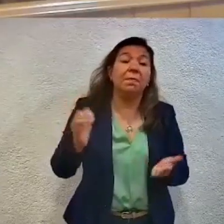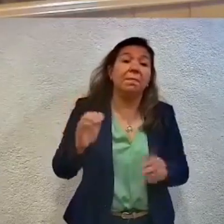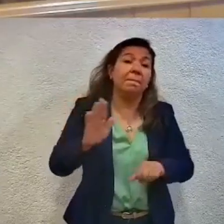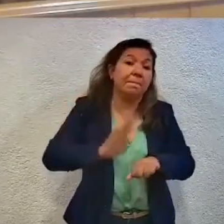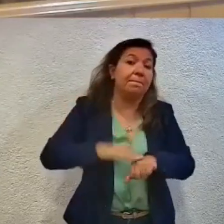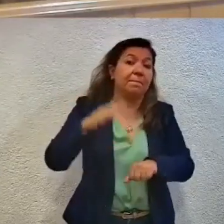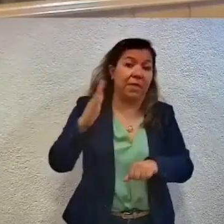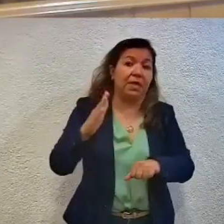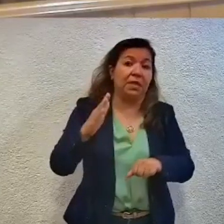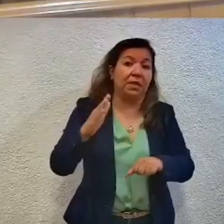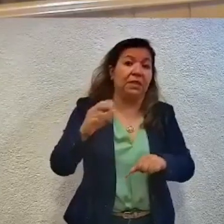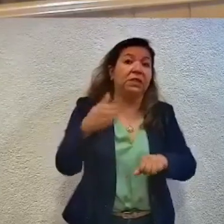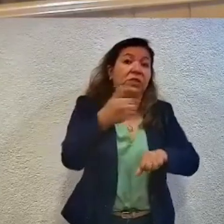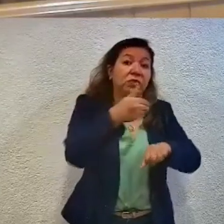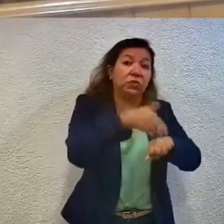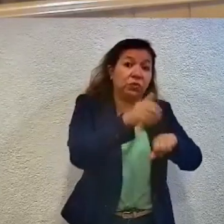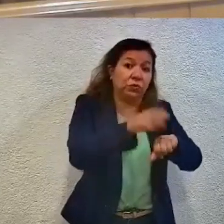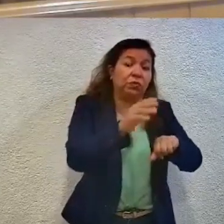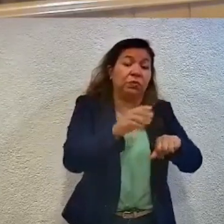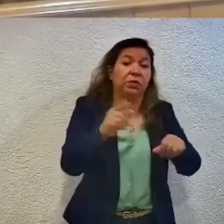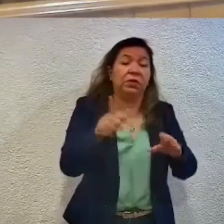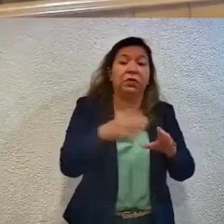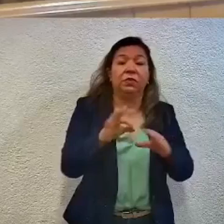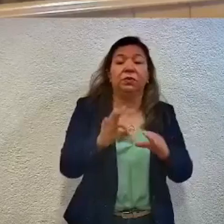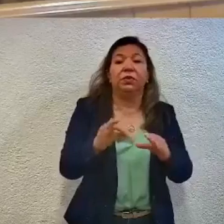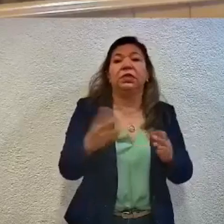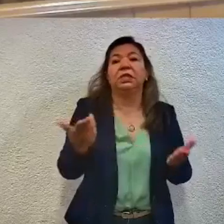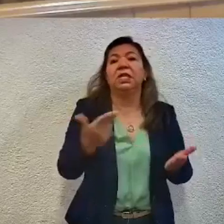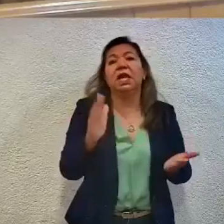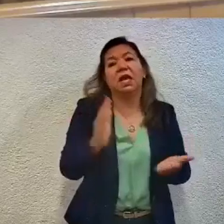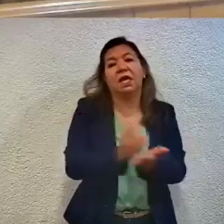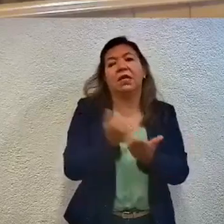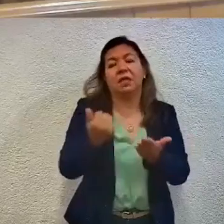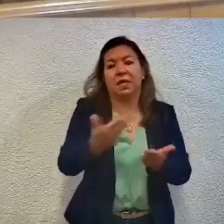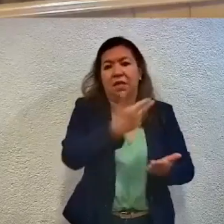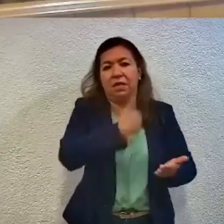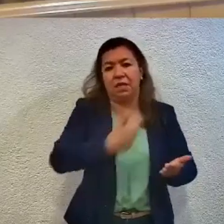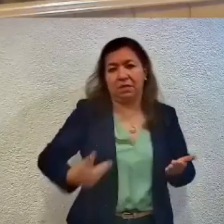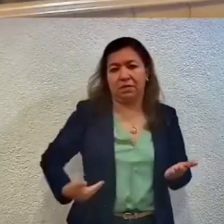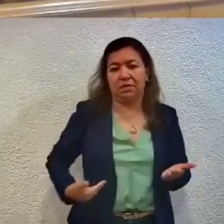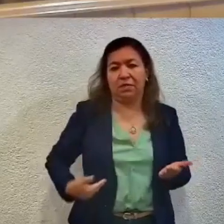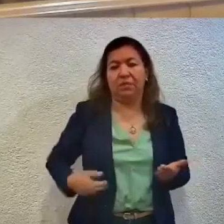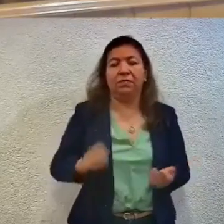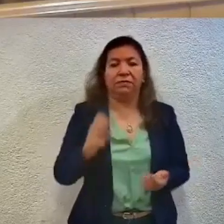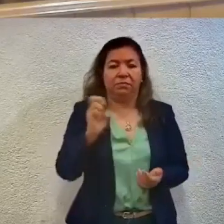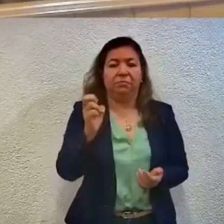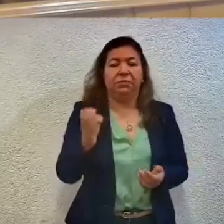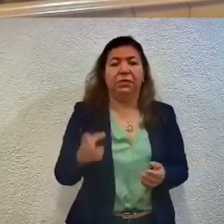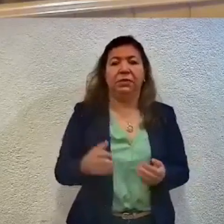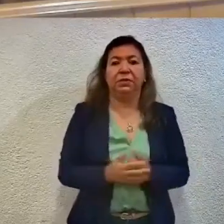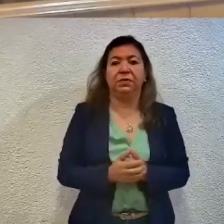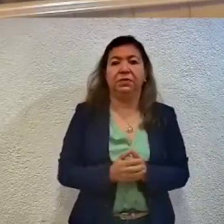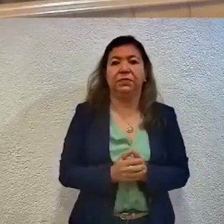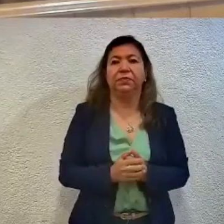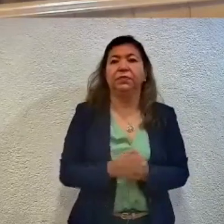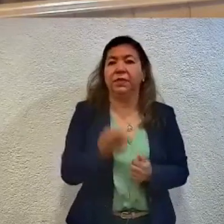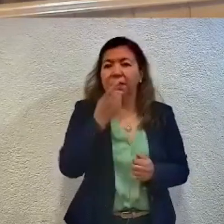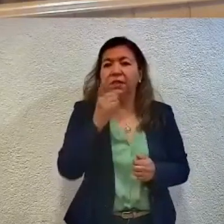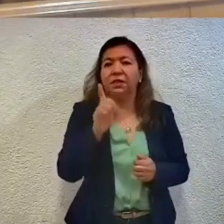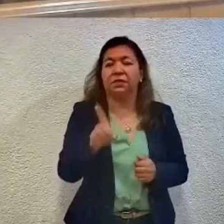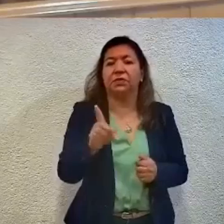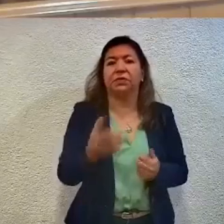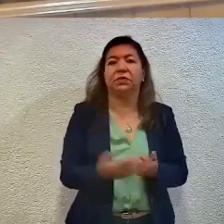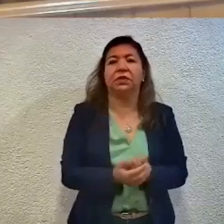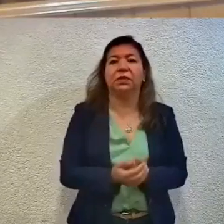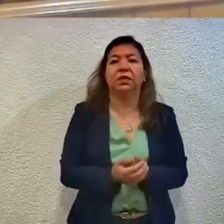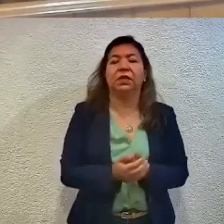votación más alta, lo que le valió ganar la presidencia municipal. Es en ello donde radica lo infundado del agravio.